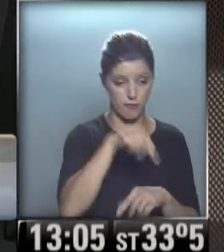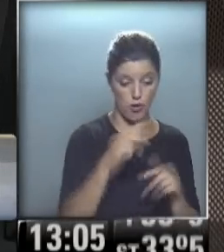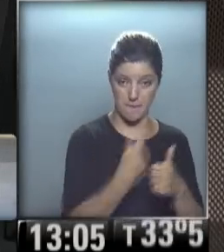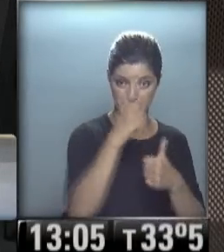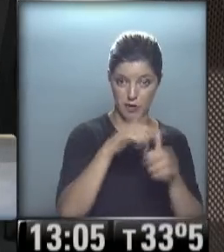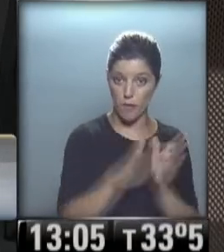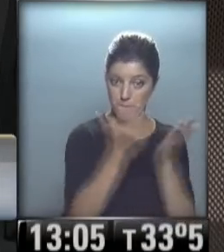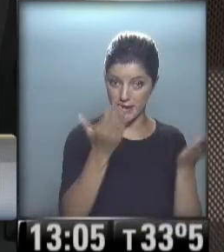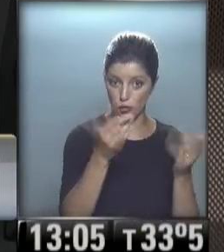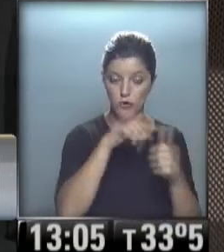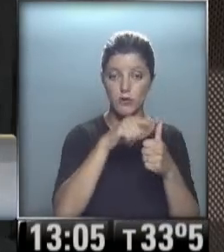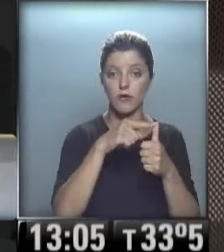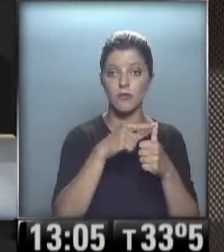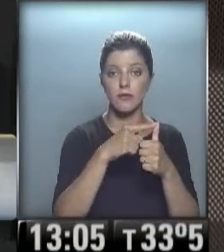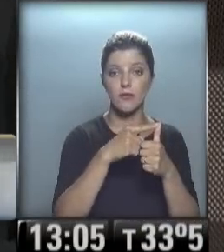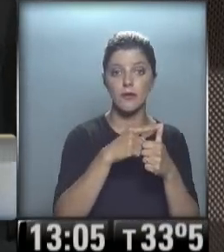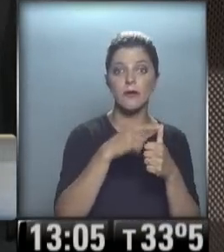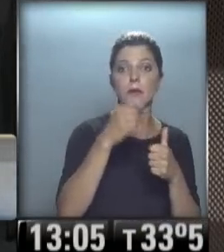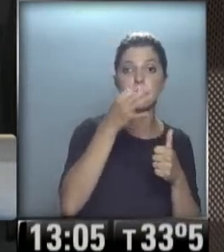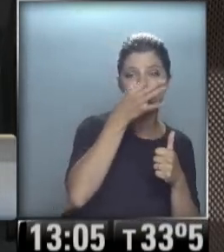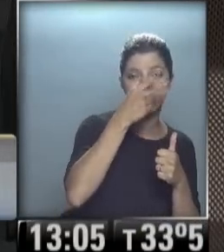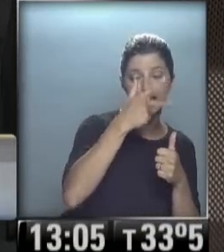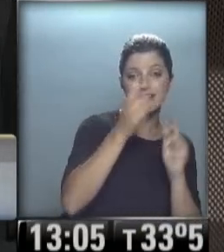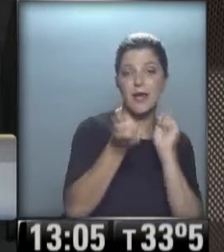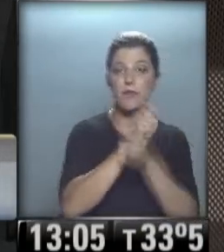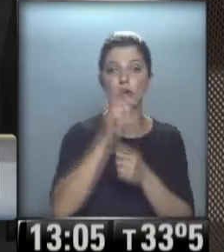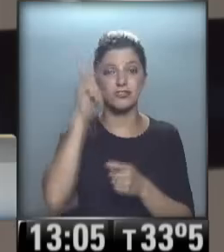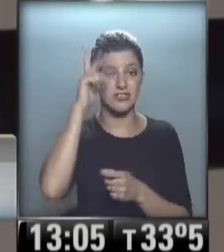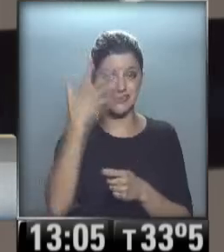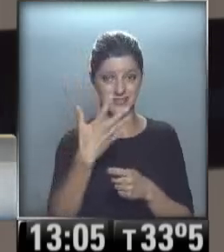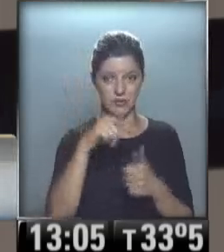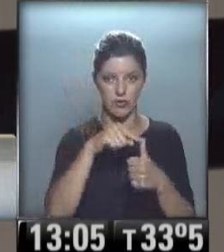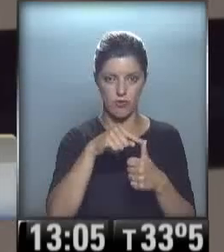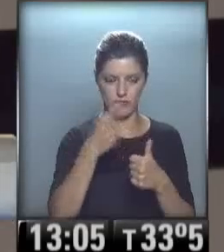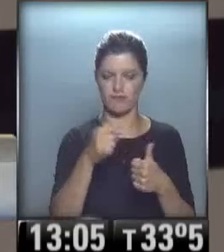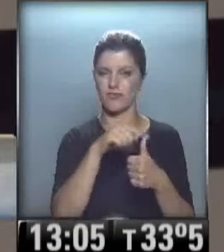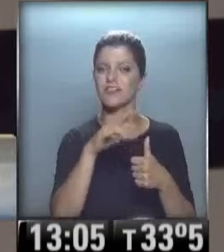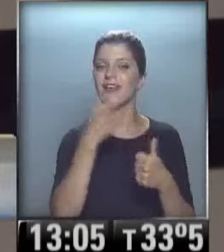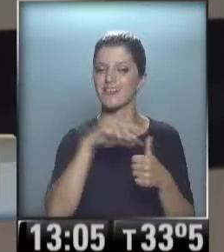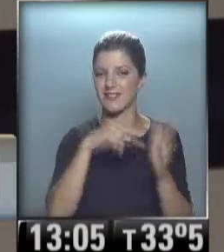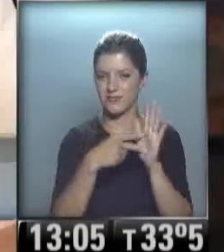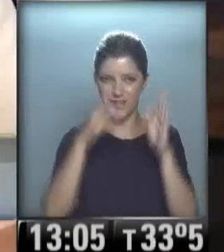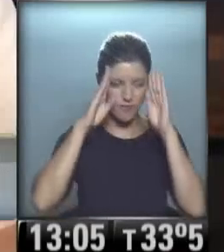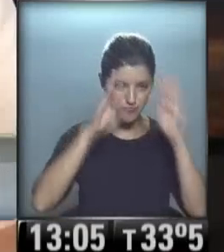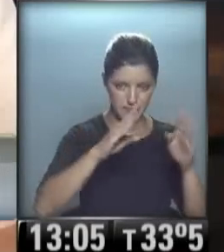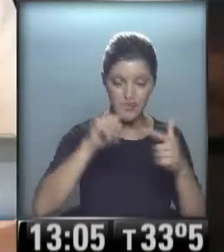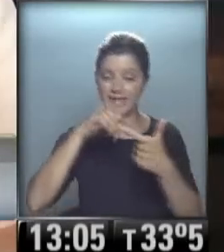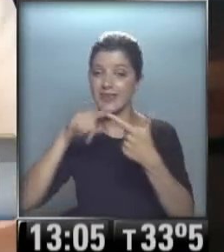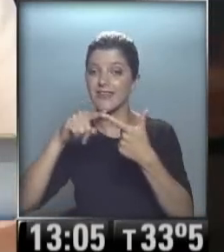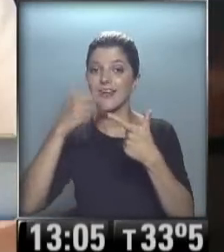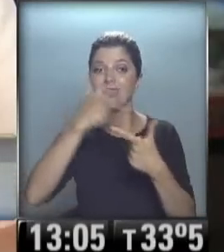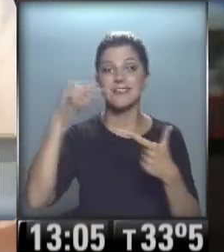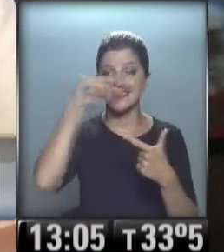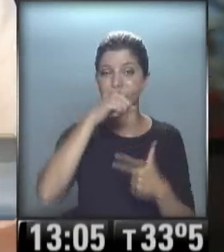subió del 2002 al 2013 de 23 a 85 o sea muchas más referencias sobre este tema en upi de 37 a